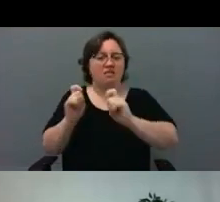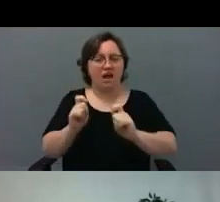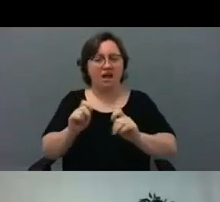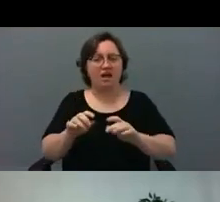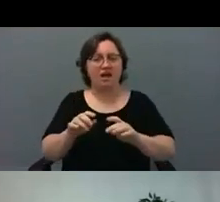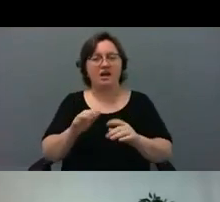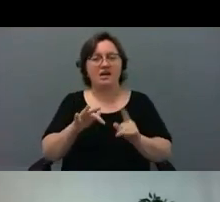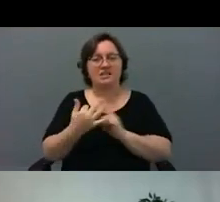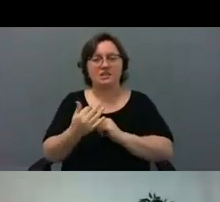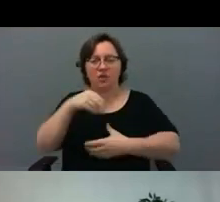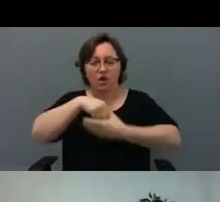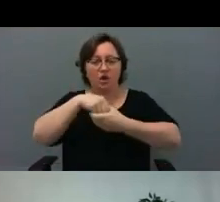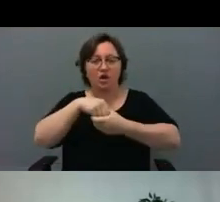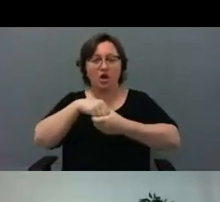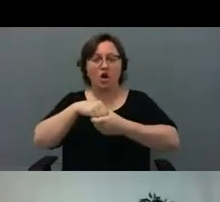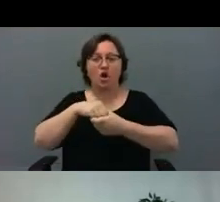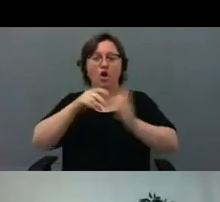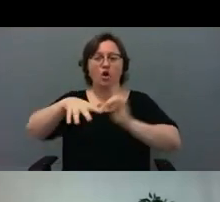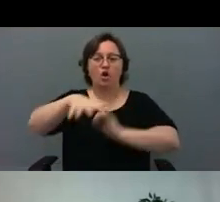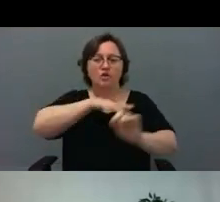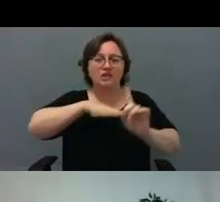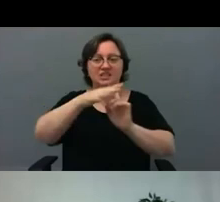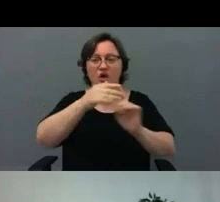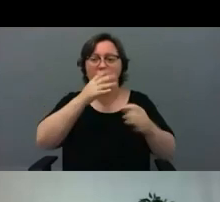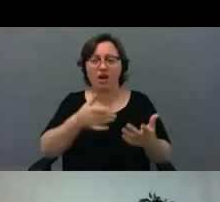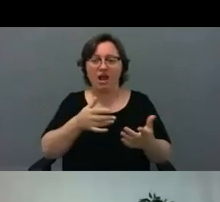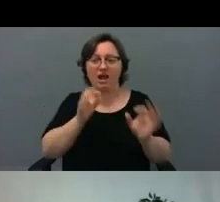independientemente de lo que suceda en este contexto.